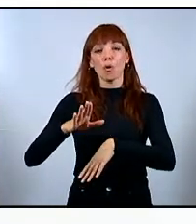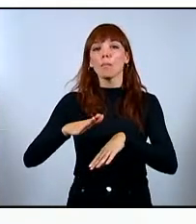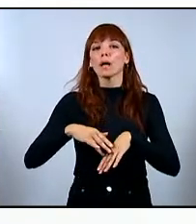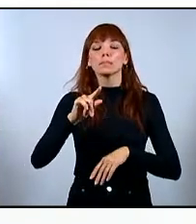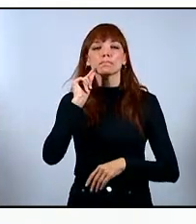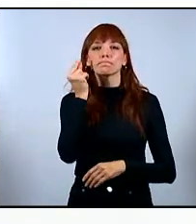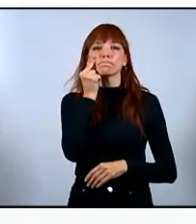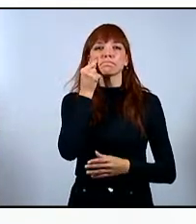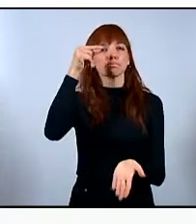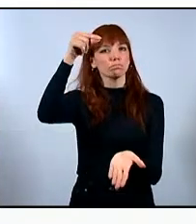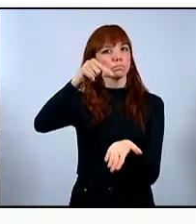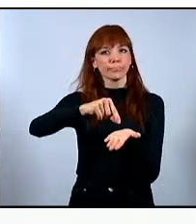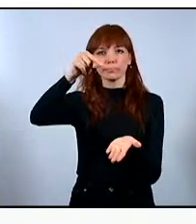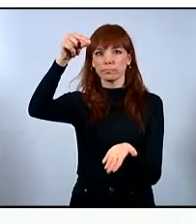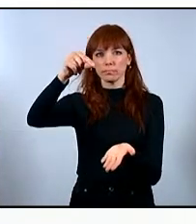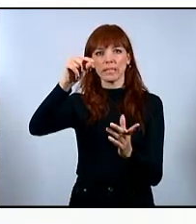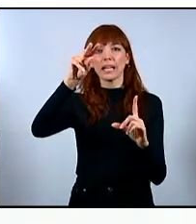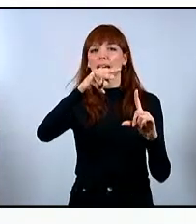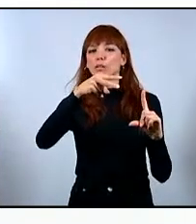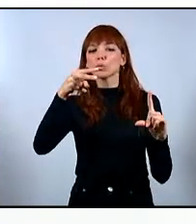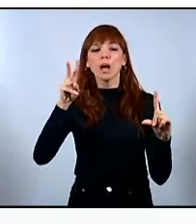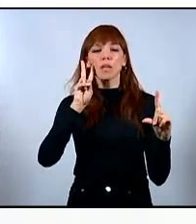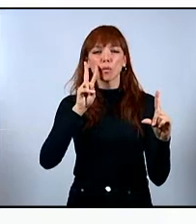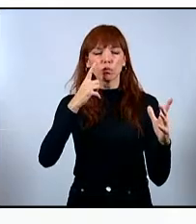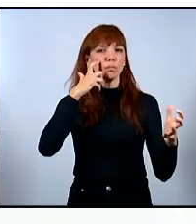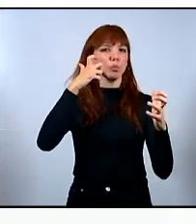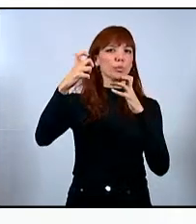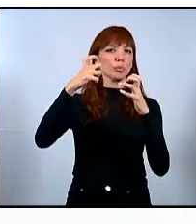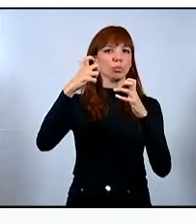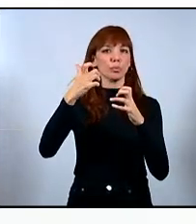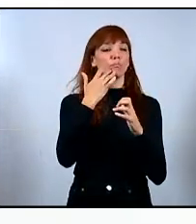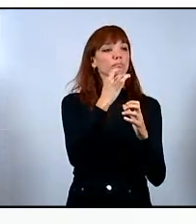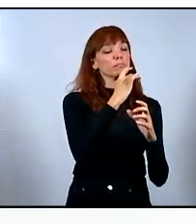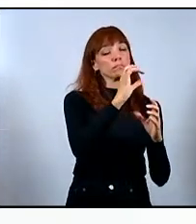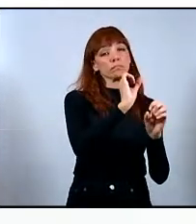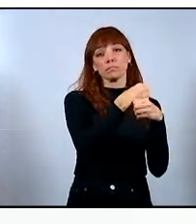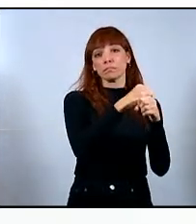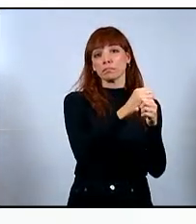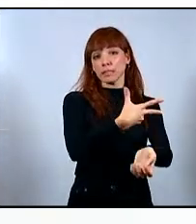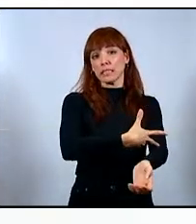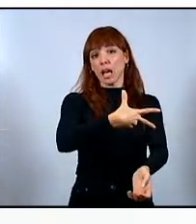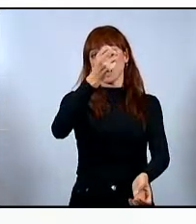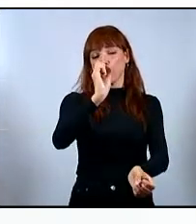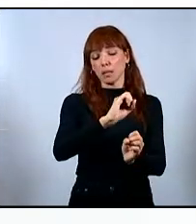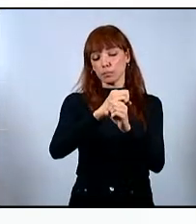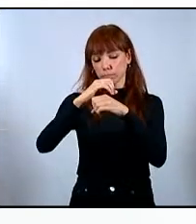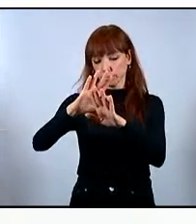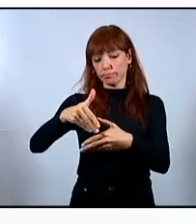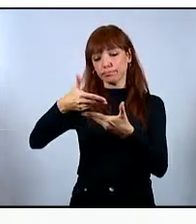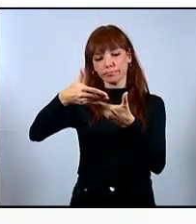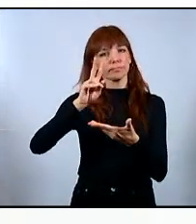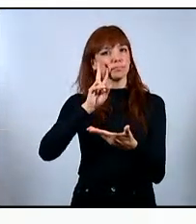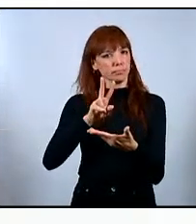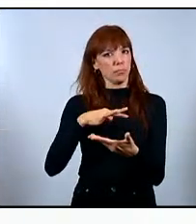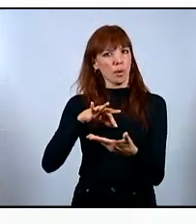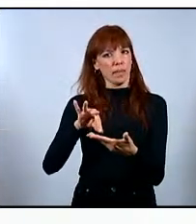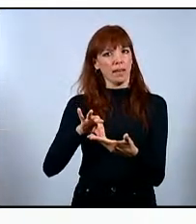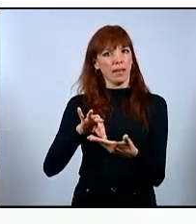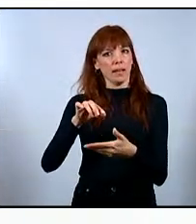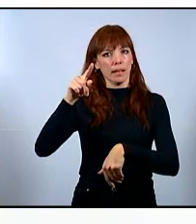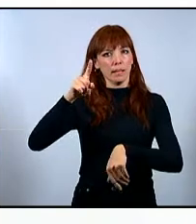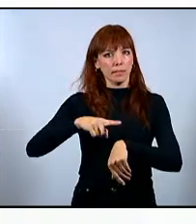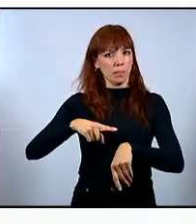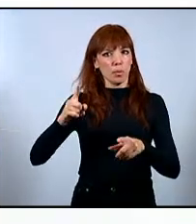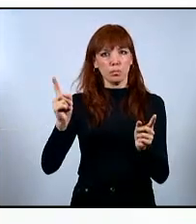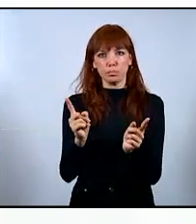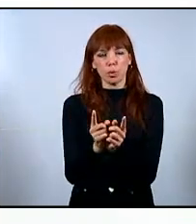manera inmediata los resultados críticos de los laboratorios de análisis clínicos. Esta medida también se pondrá en